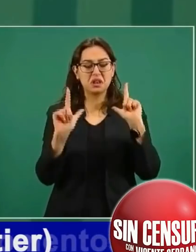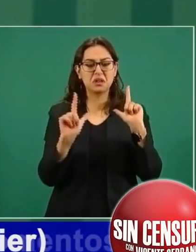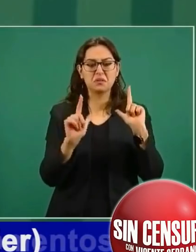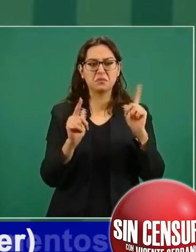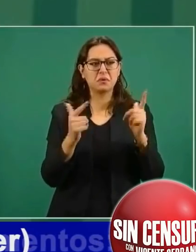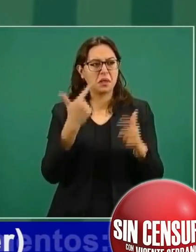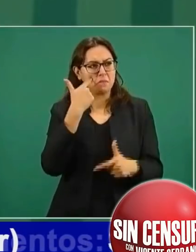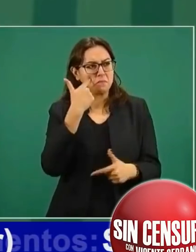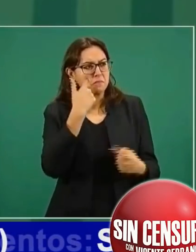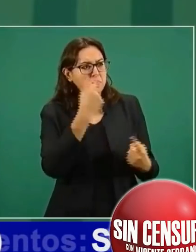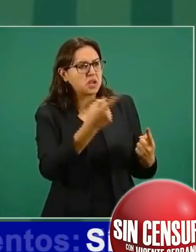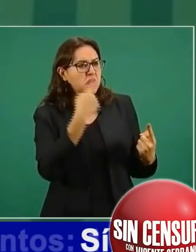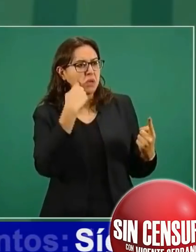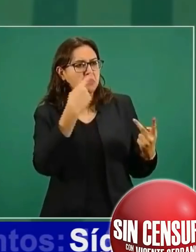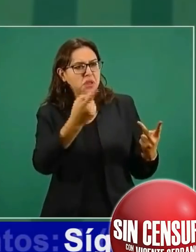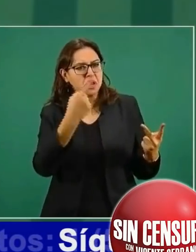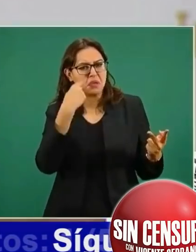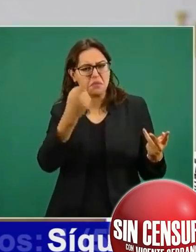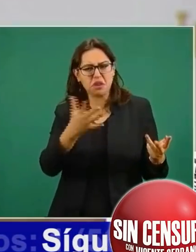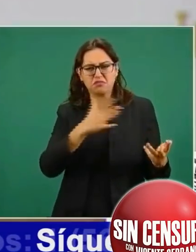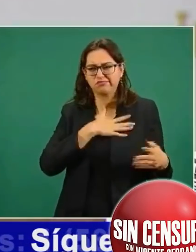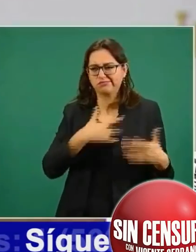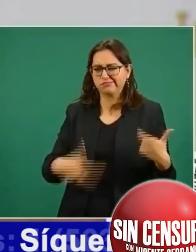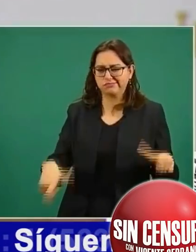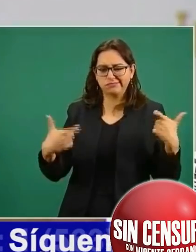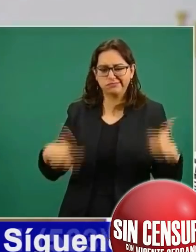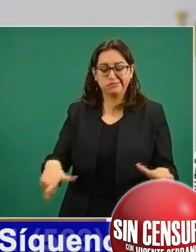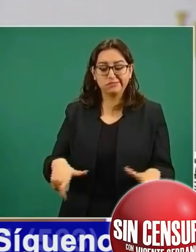sus riquezas mal habidas.